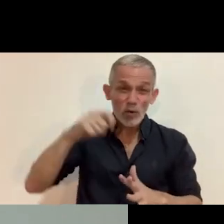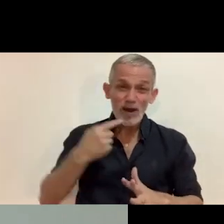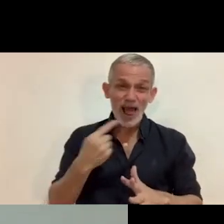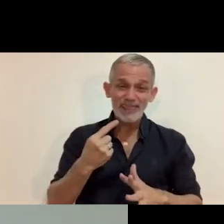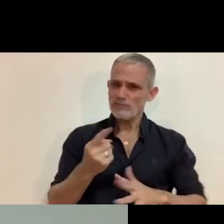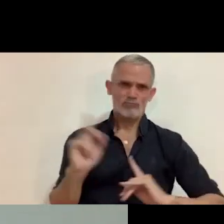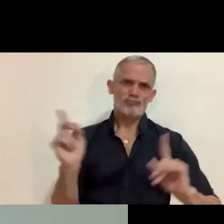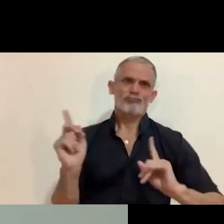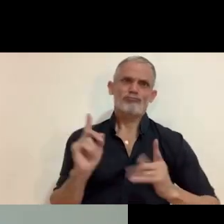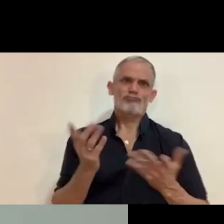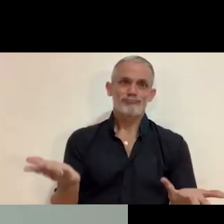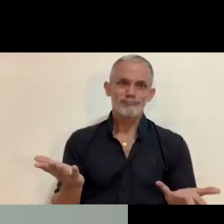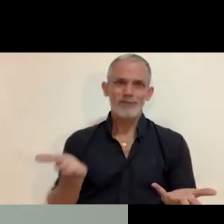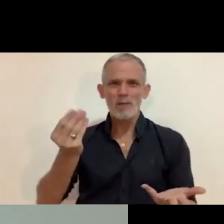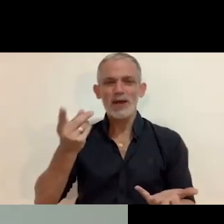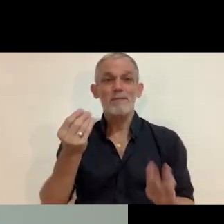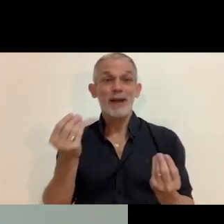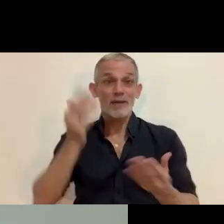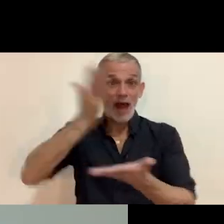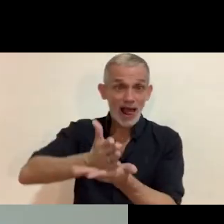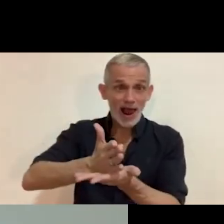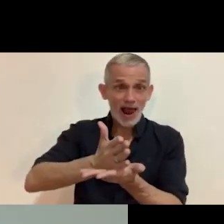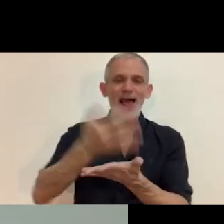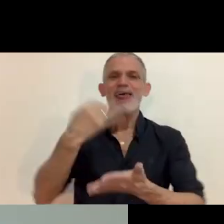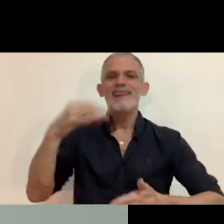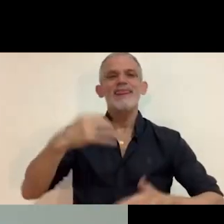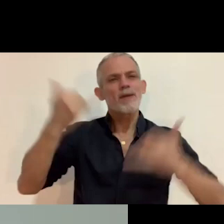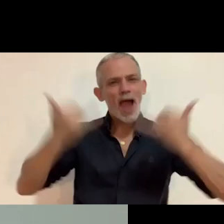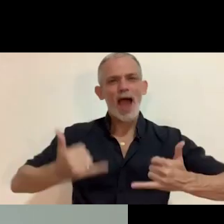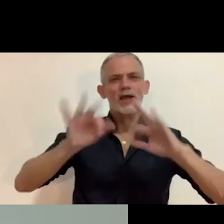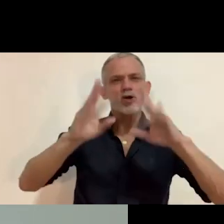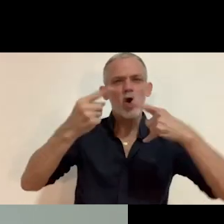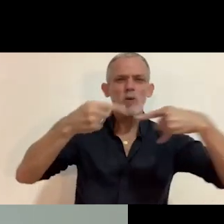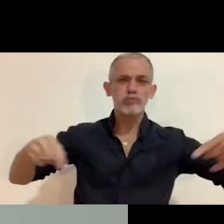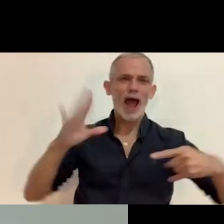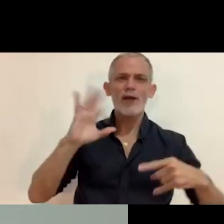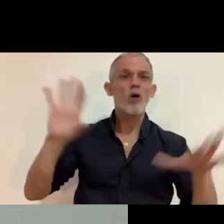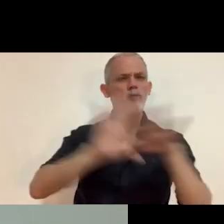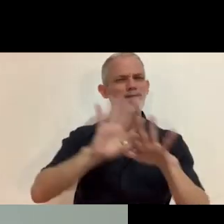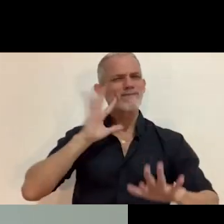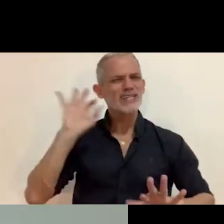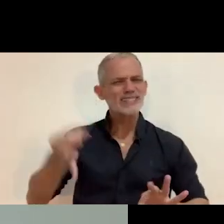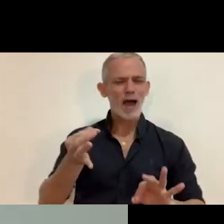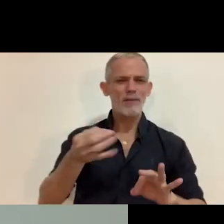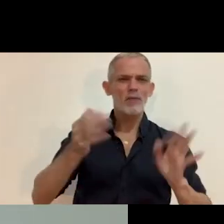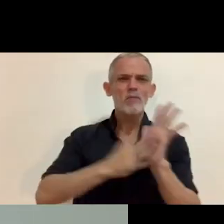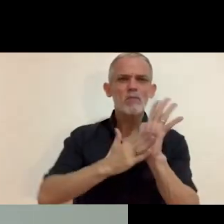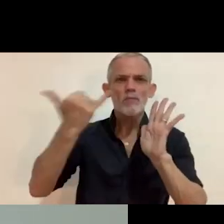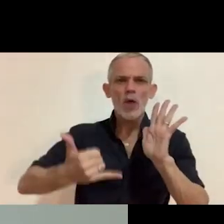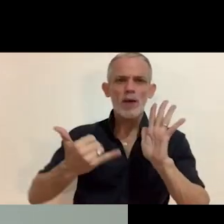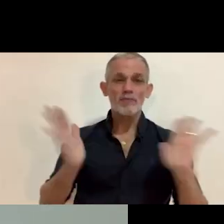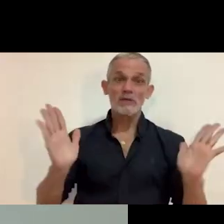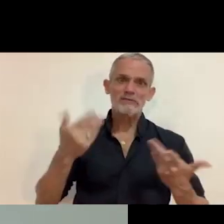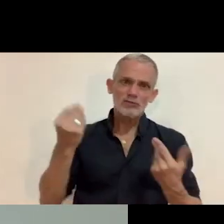plenario. ¿Por qué? Porque para condenar tiene que existir un grado de certeza. Porque yo intento por